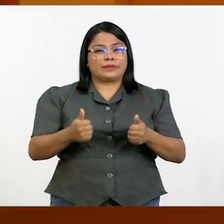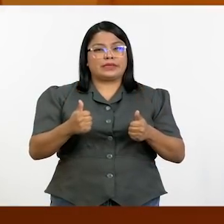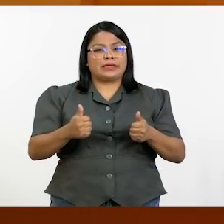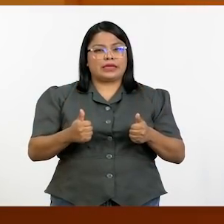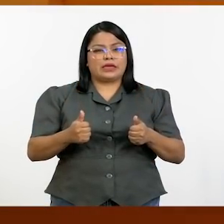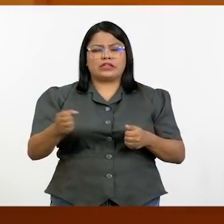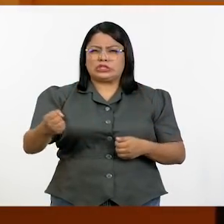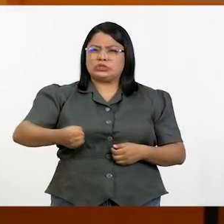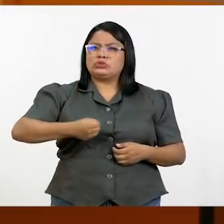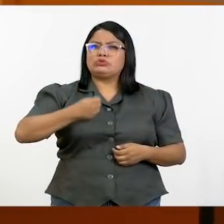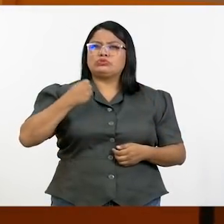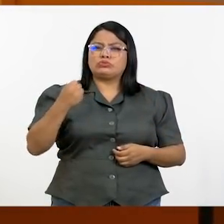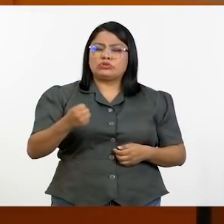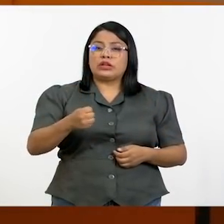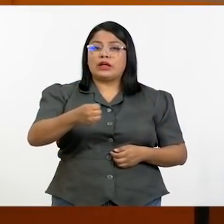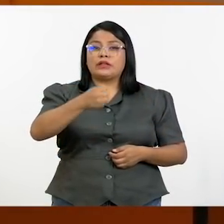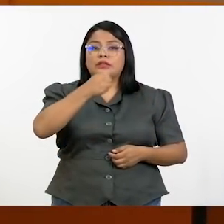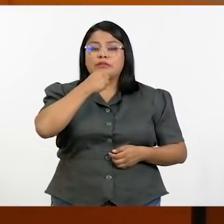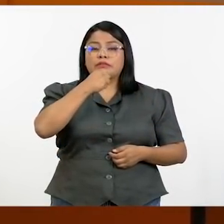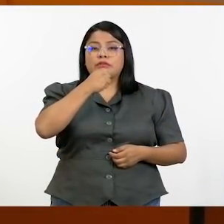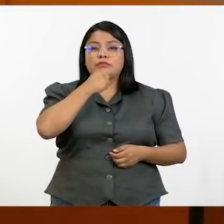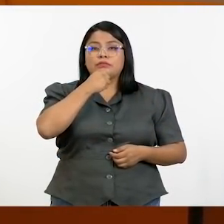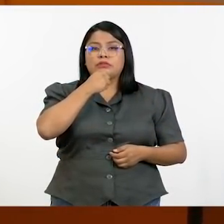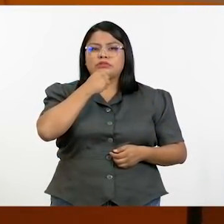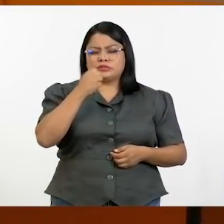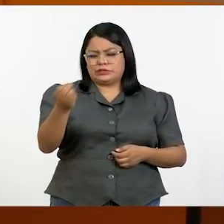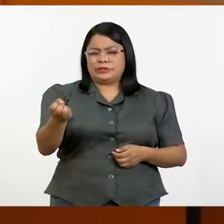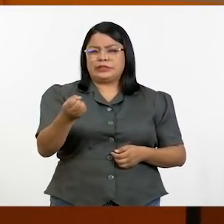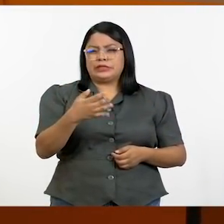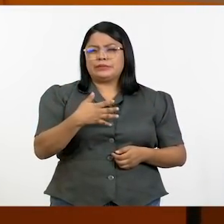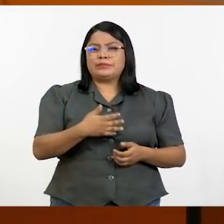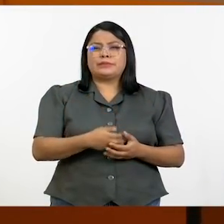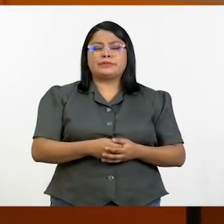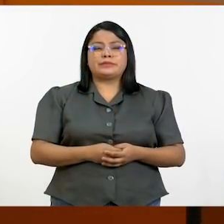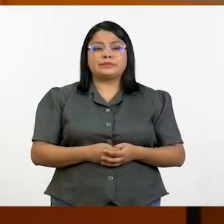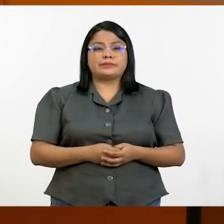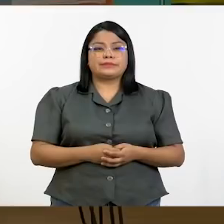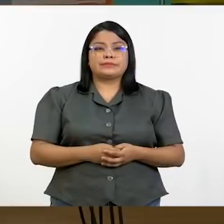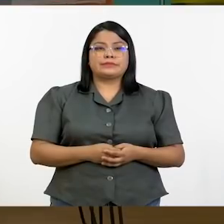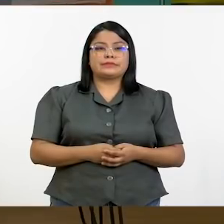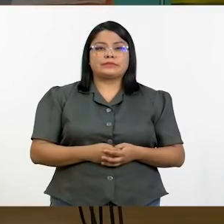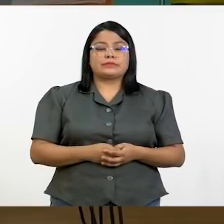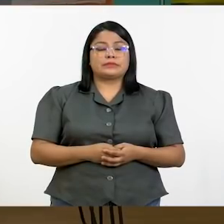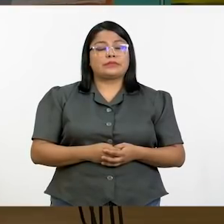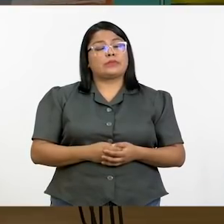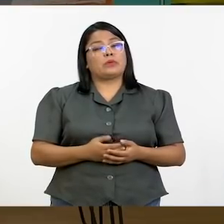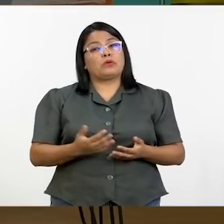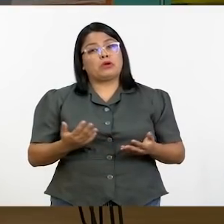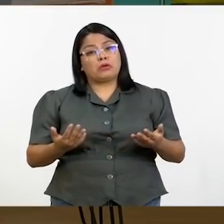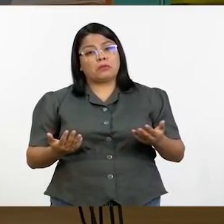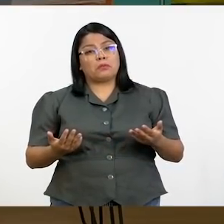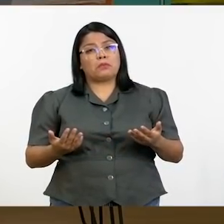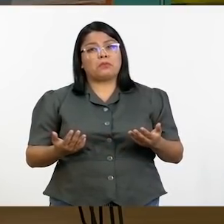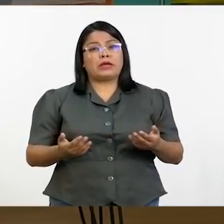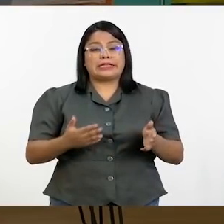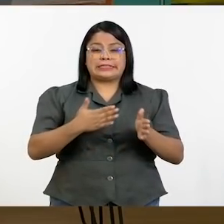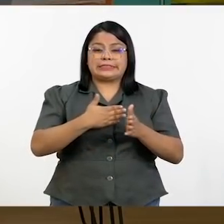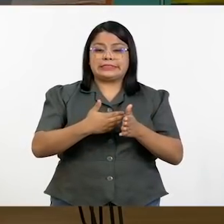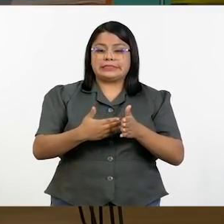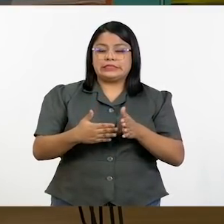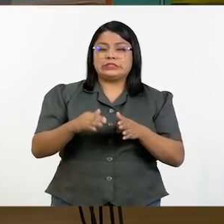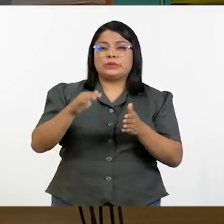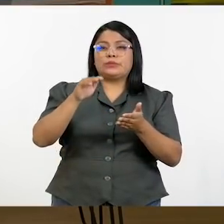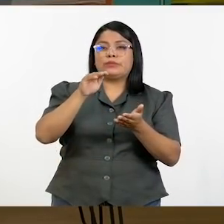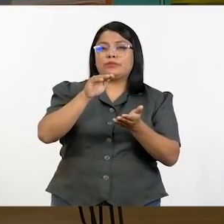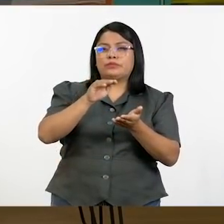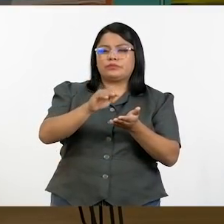Muy bien, qué importante es esta información. ¿Qué puede comentarnos al respecto, Esmeralda? Fíjate, Paola, que al